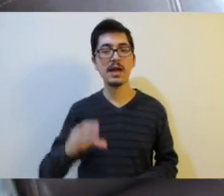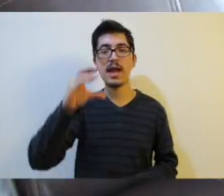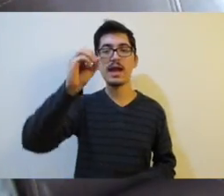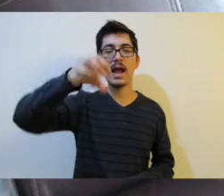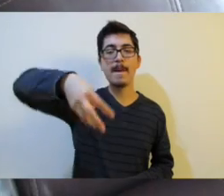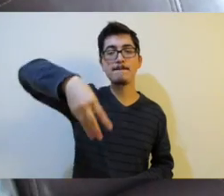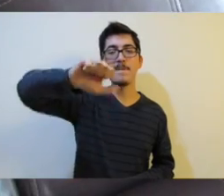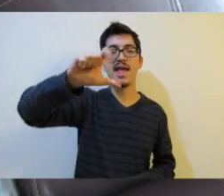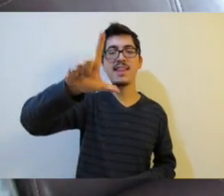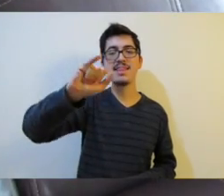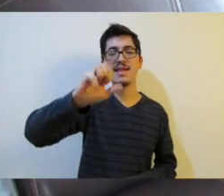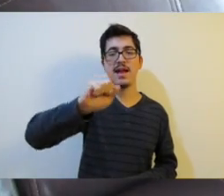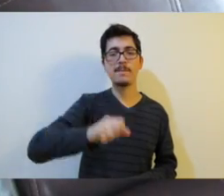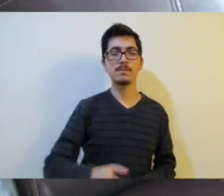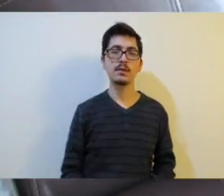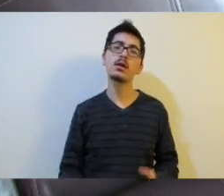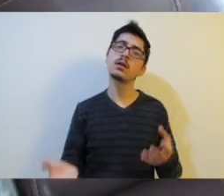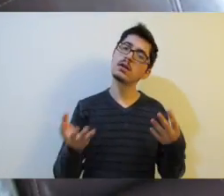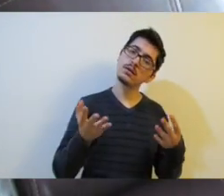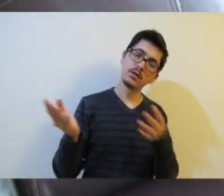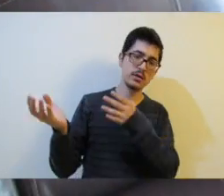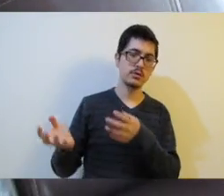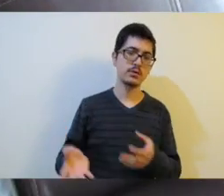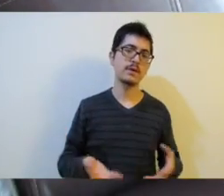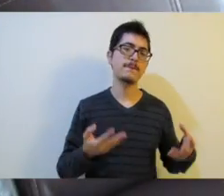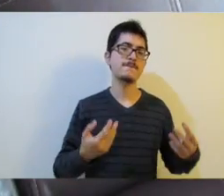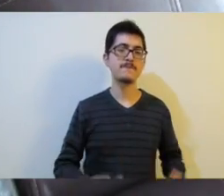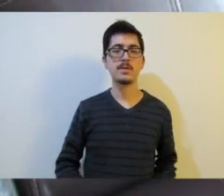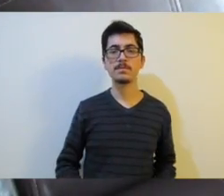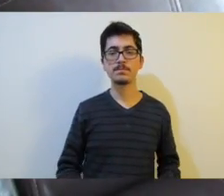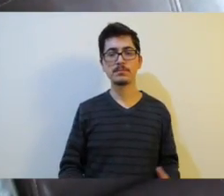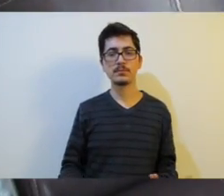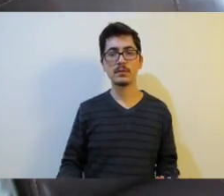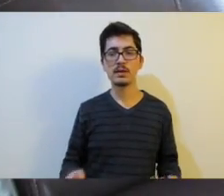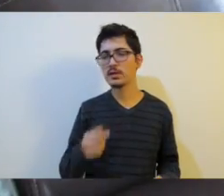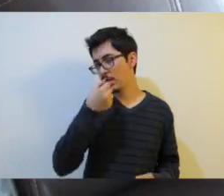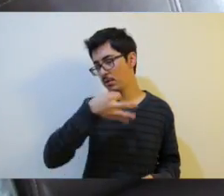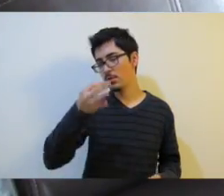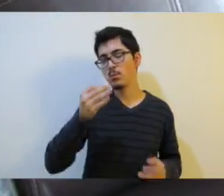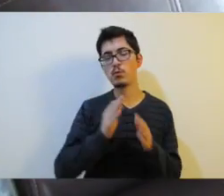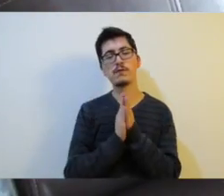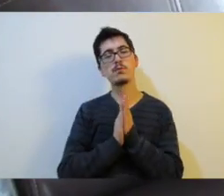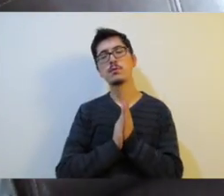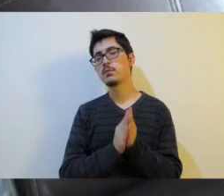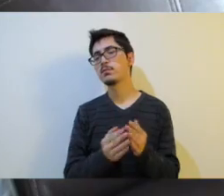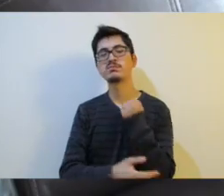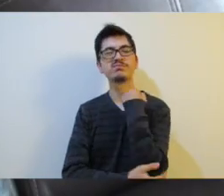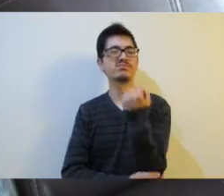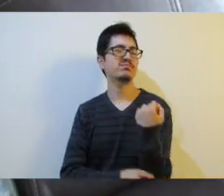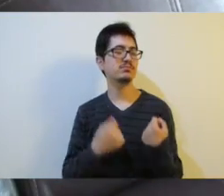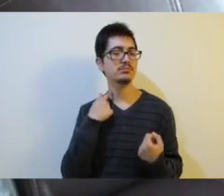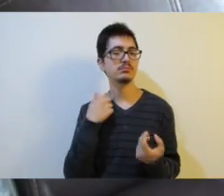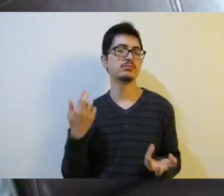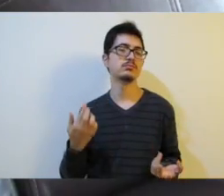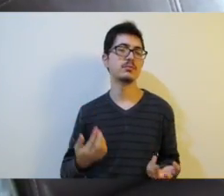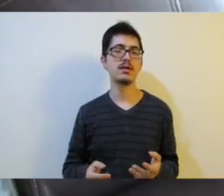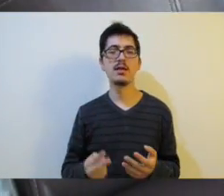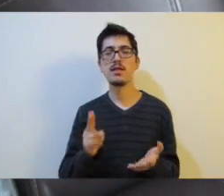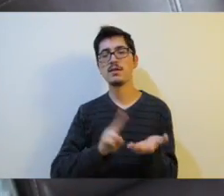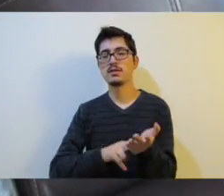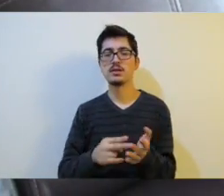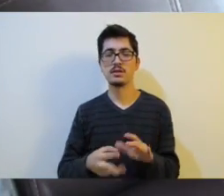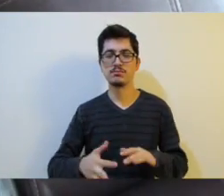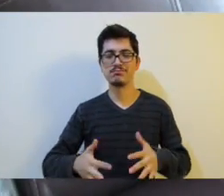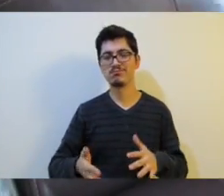están muy bien. Primero porque él trabaja desde el establo de una princesa y él se ha enamorado de ella. Él no